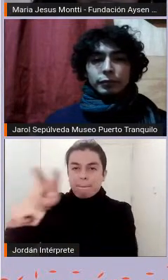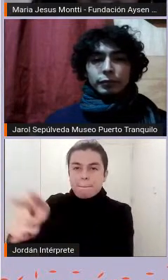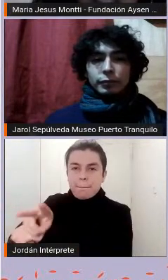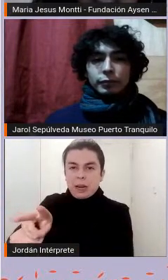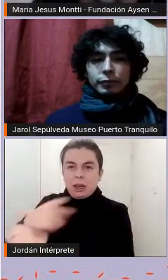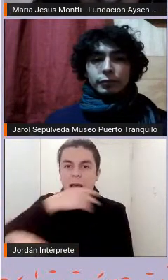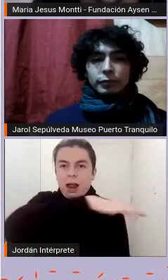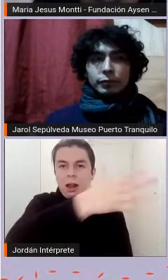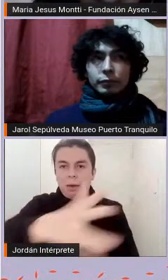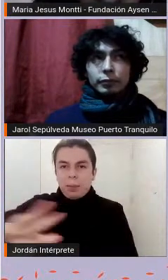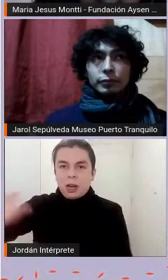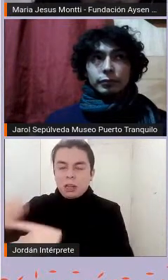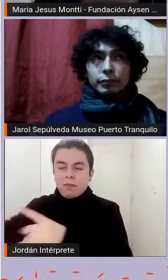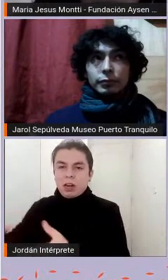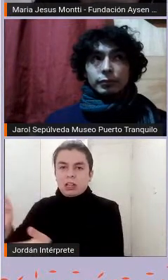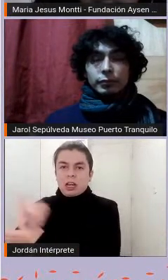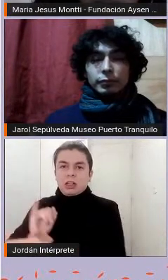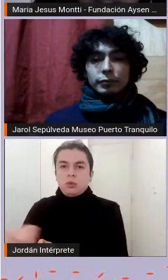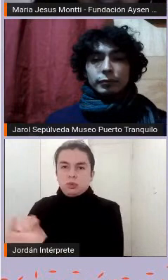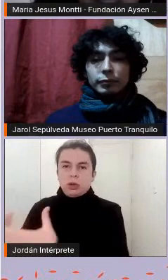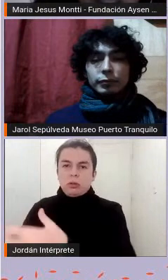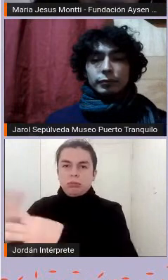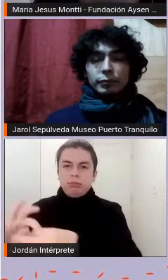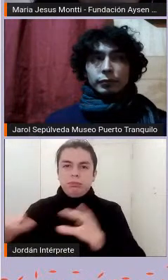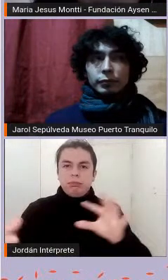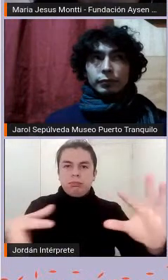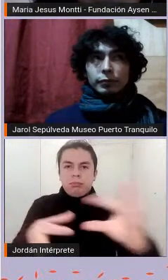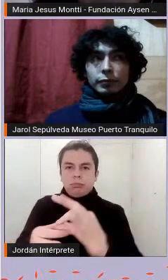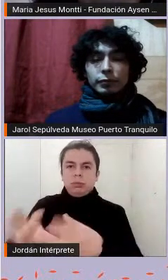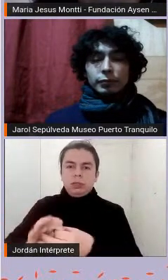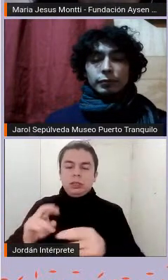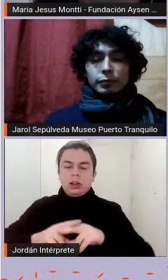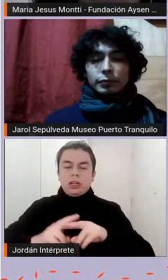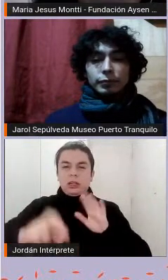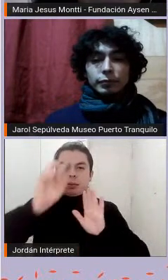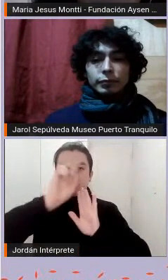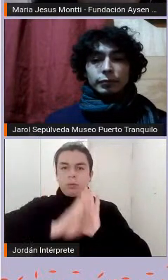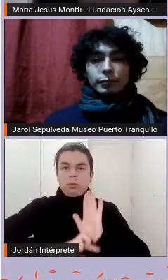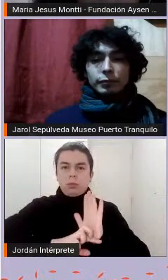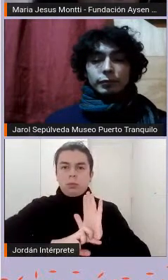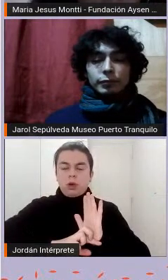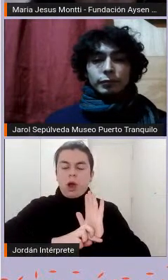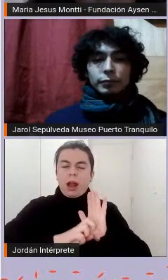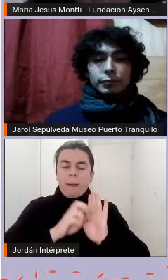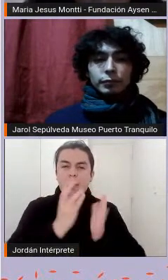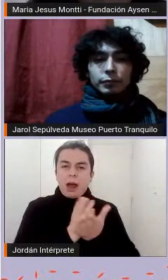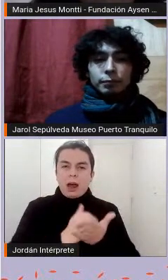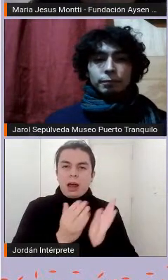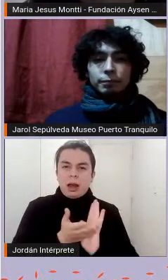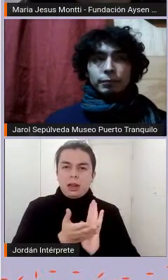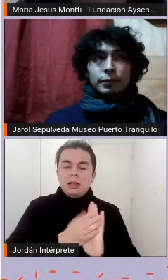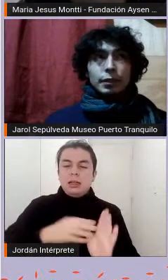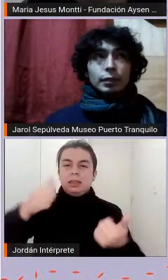asociadas y está financiado por el programa Ciencia Pública del Ministerio de Ciencia.